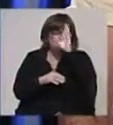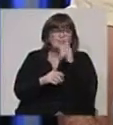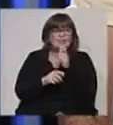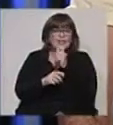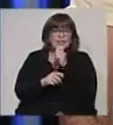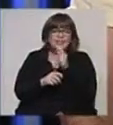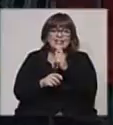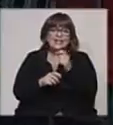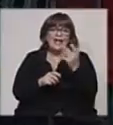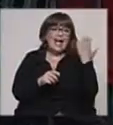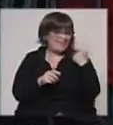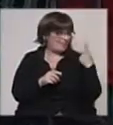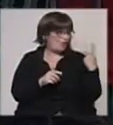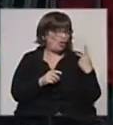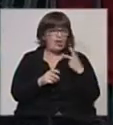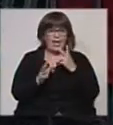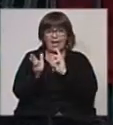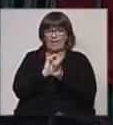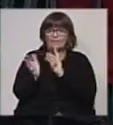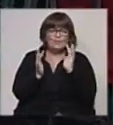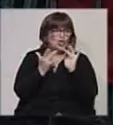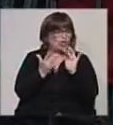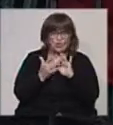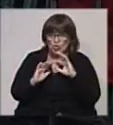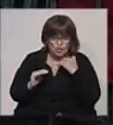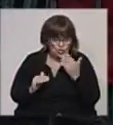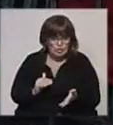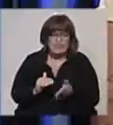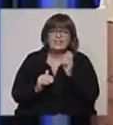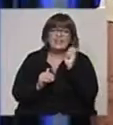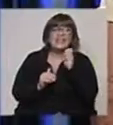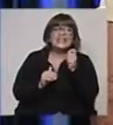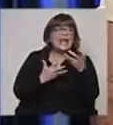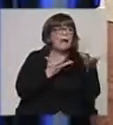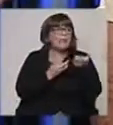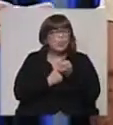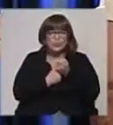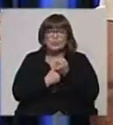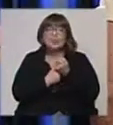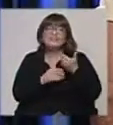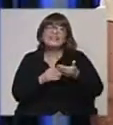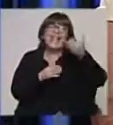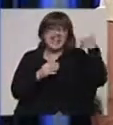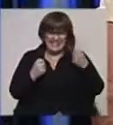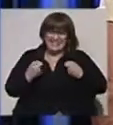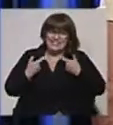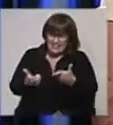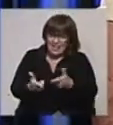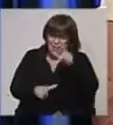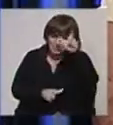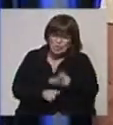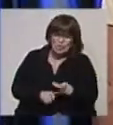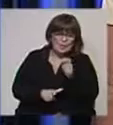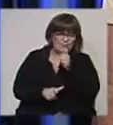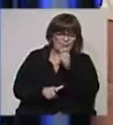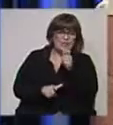bastante, hoy estábamos hablando con el Sapo, no conoces los contactos, no sabes las fuentes, o sea, el corresponsal anterior te cede esos contactos, o sea, ¿cómo es